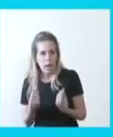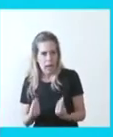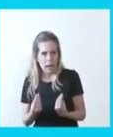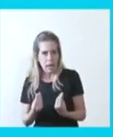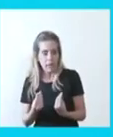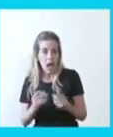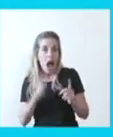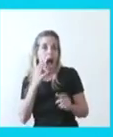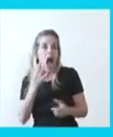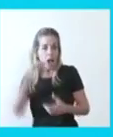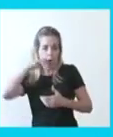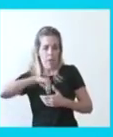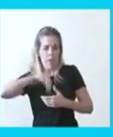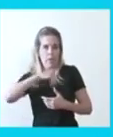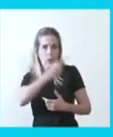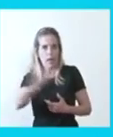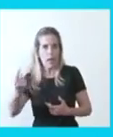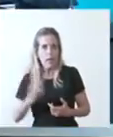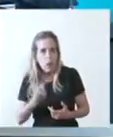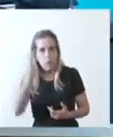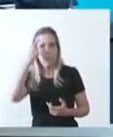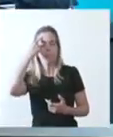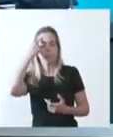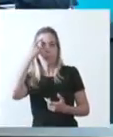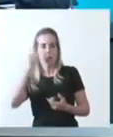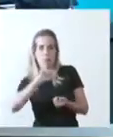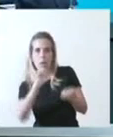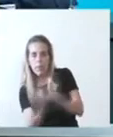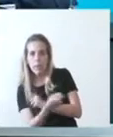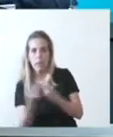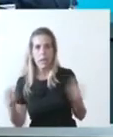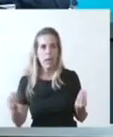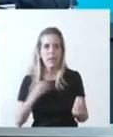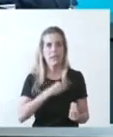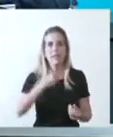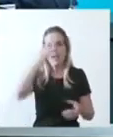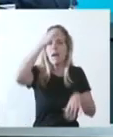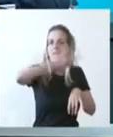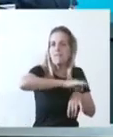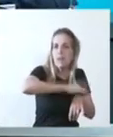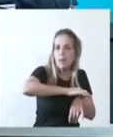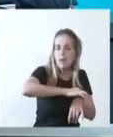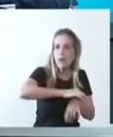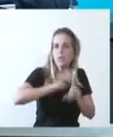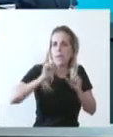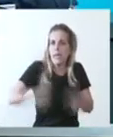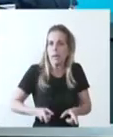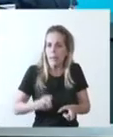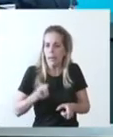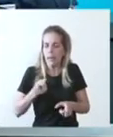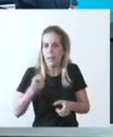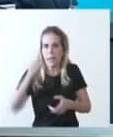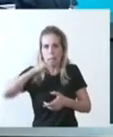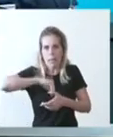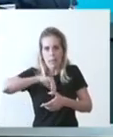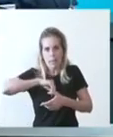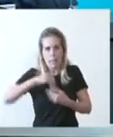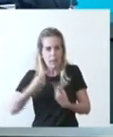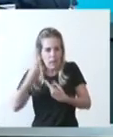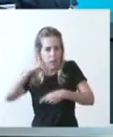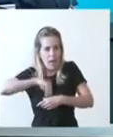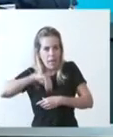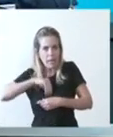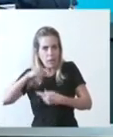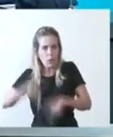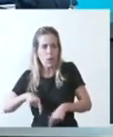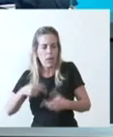alguno de nosotros y nos convierte a nosotros en enfermos y en portadores